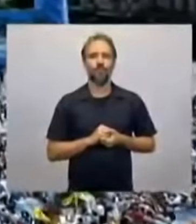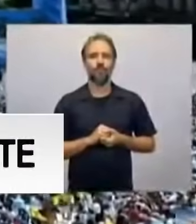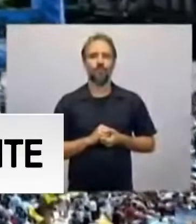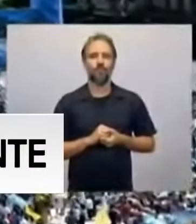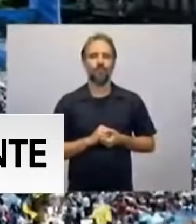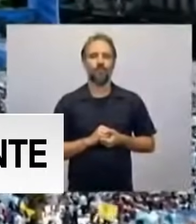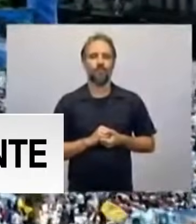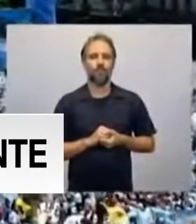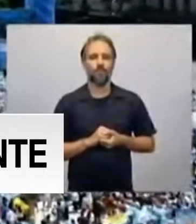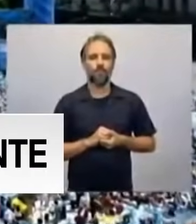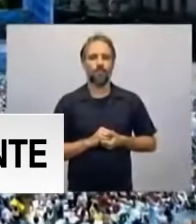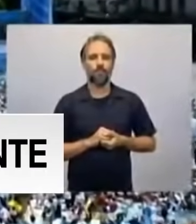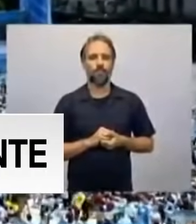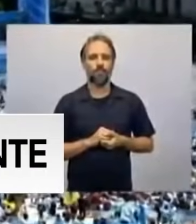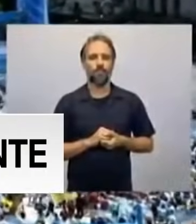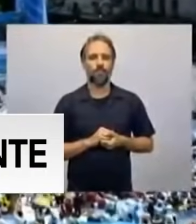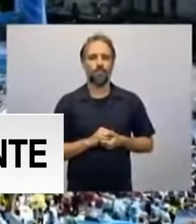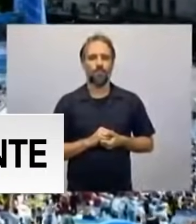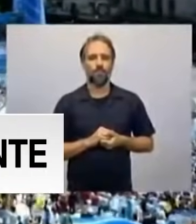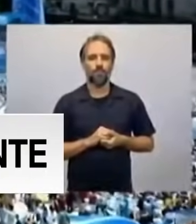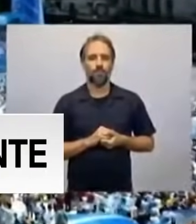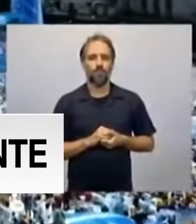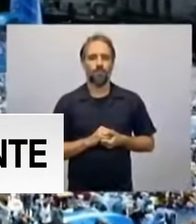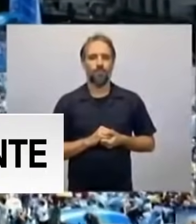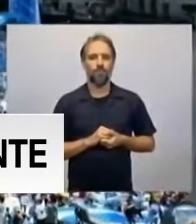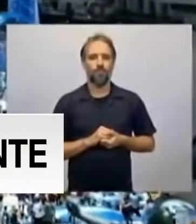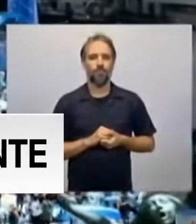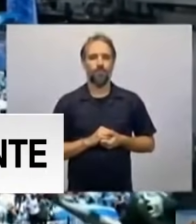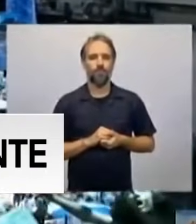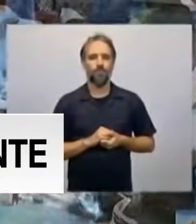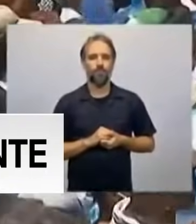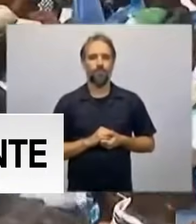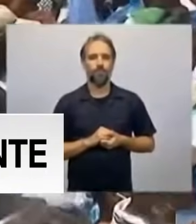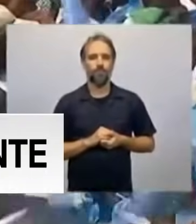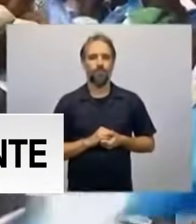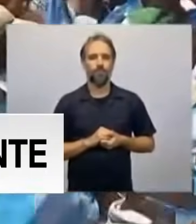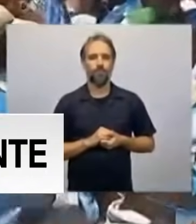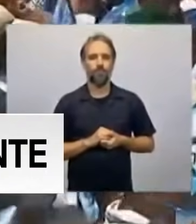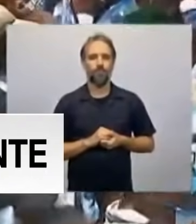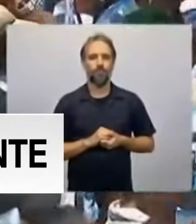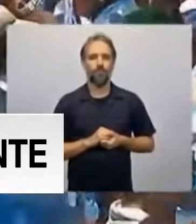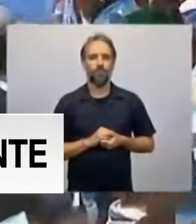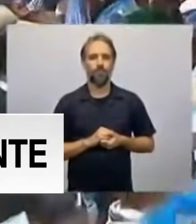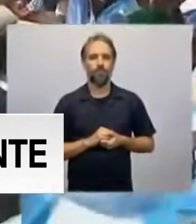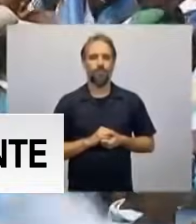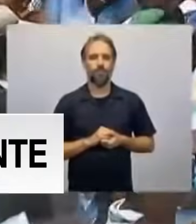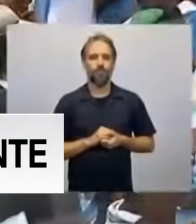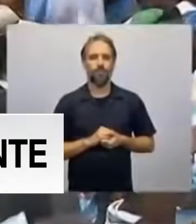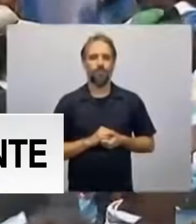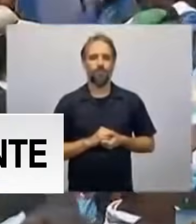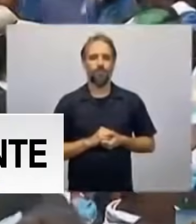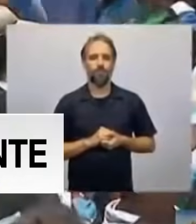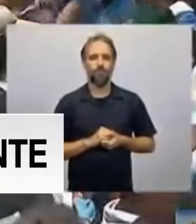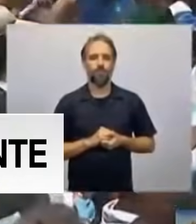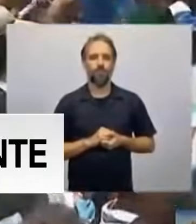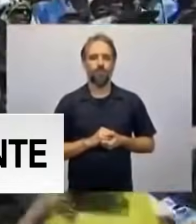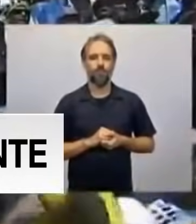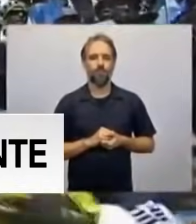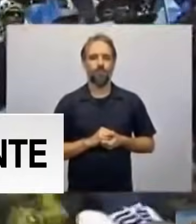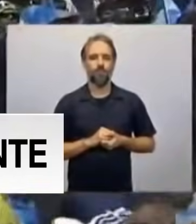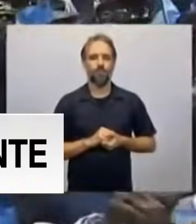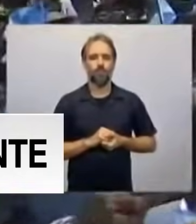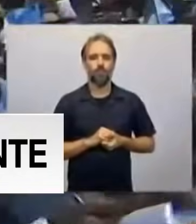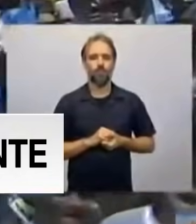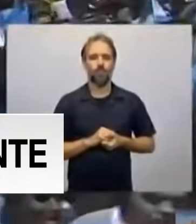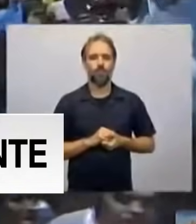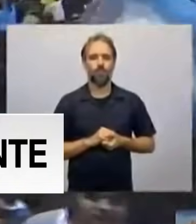Y es que cuando asumió, Milei entregó un duro diagnóstico del momento económico que enfrenta el país y también adelantó el complejo escenario que se viene en